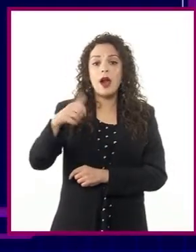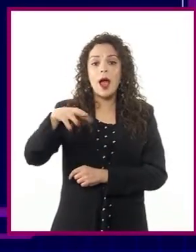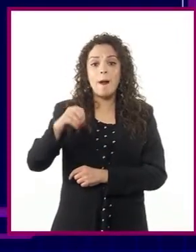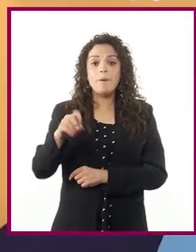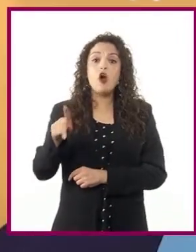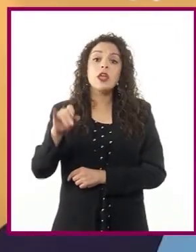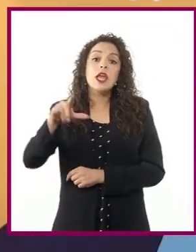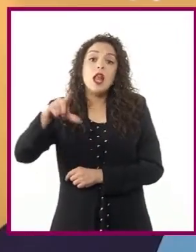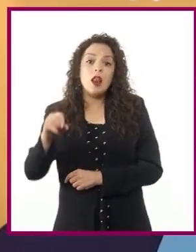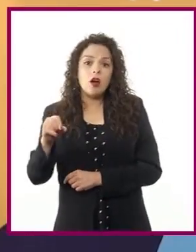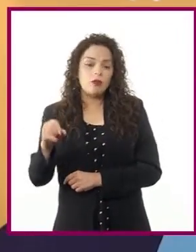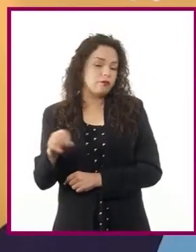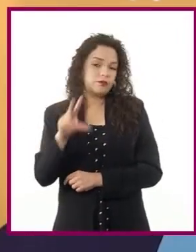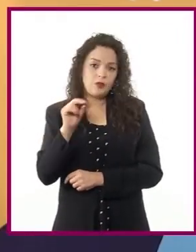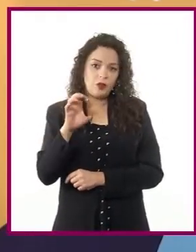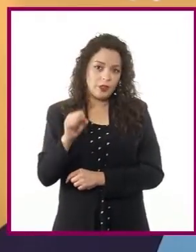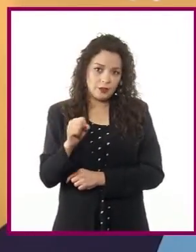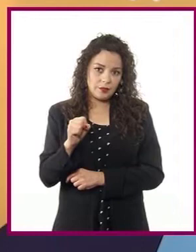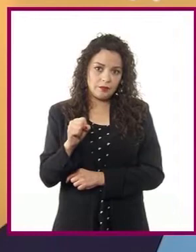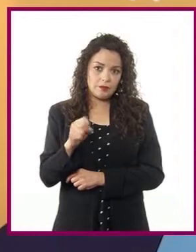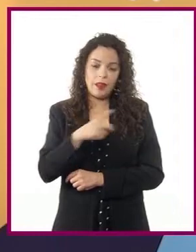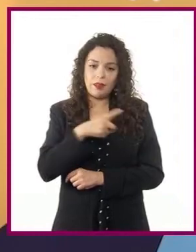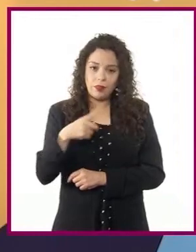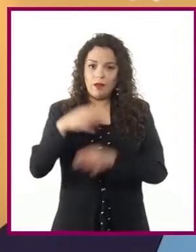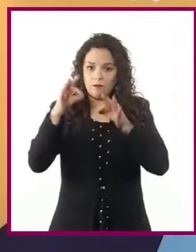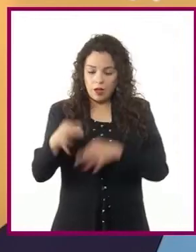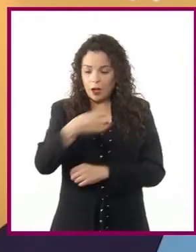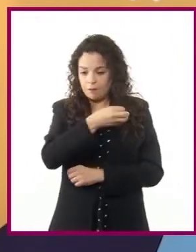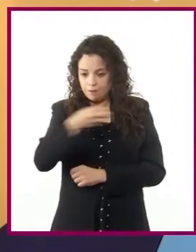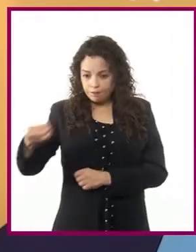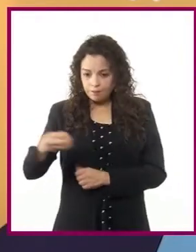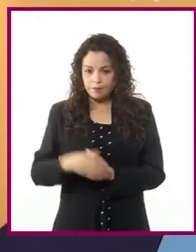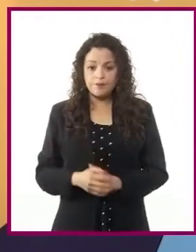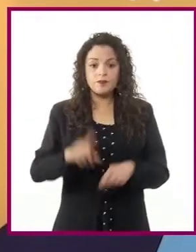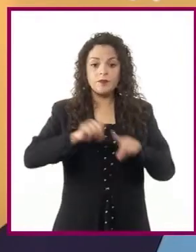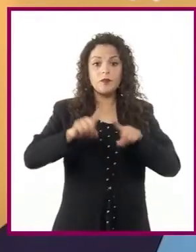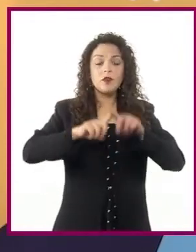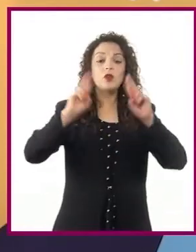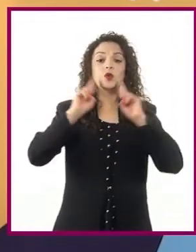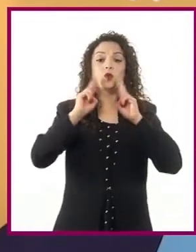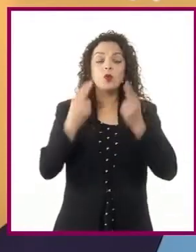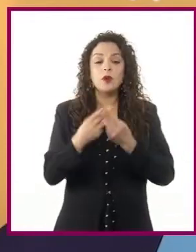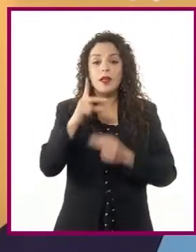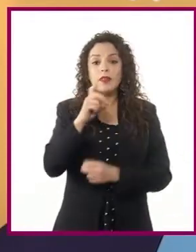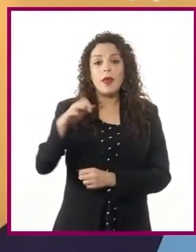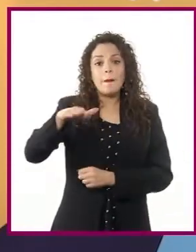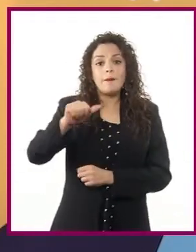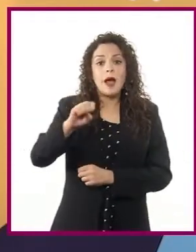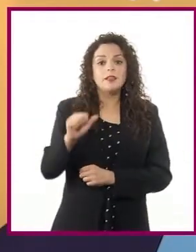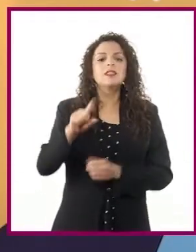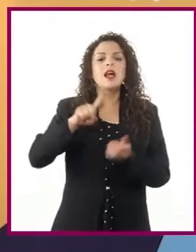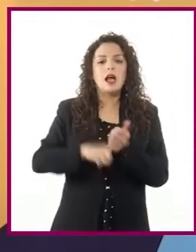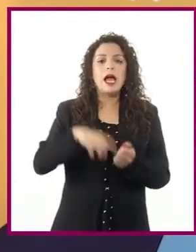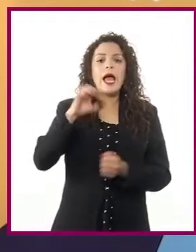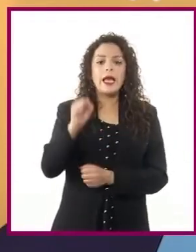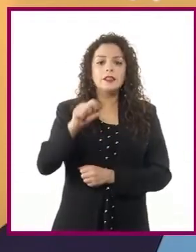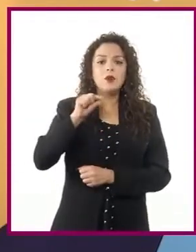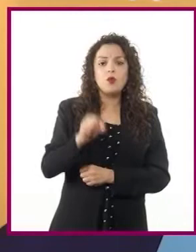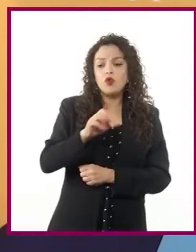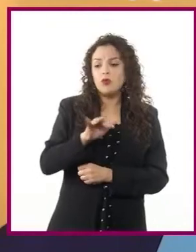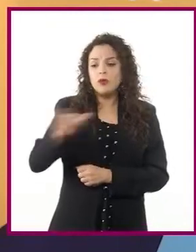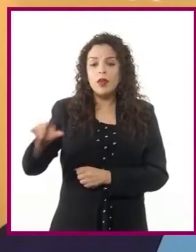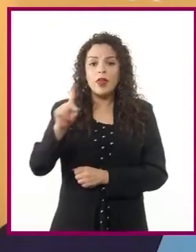un prefijo. La escala entre las diferentes unidades de la masa es decimal. Eso quiere decir que si